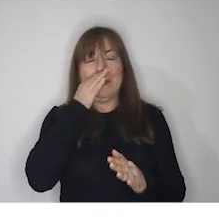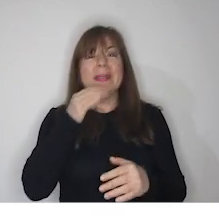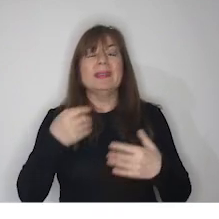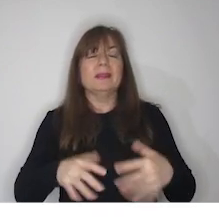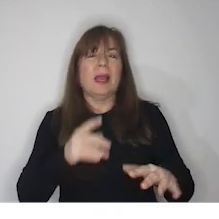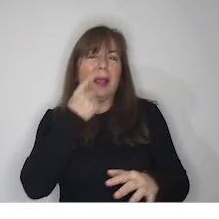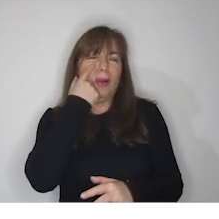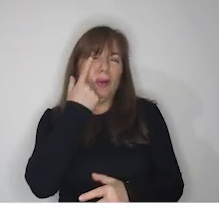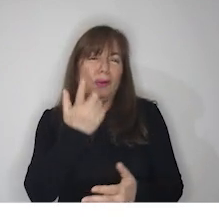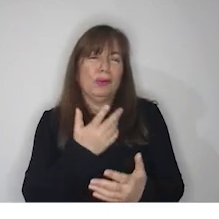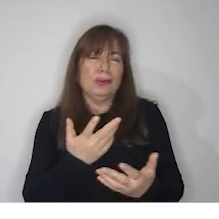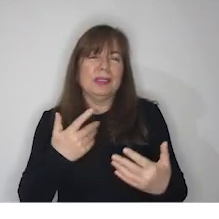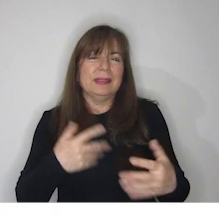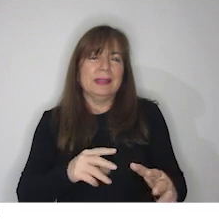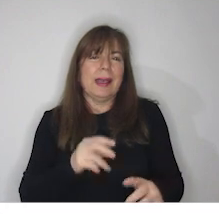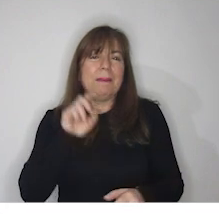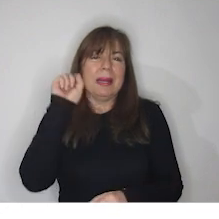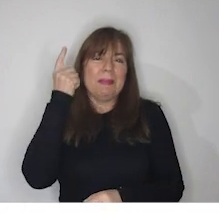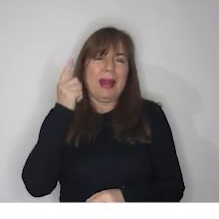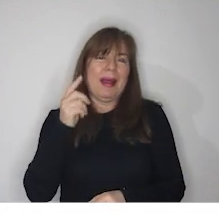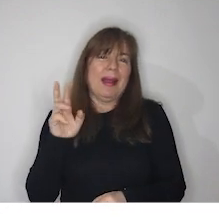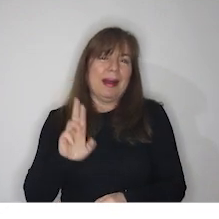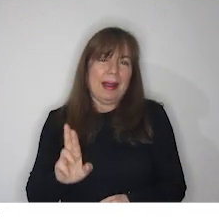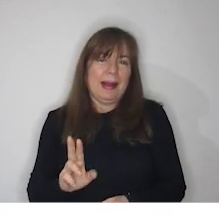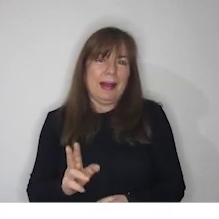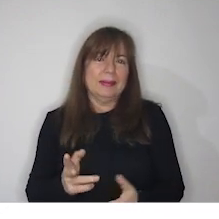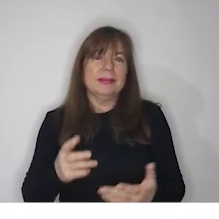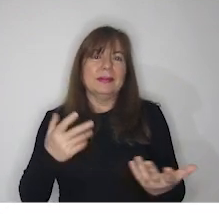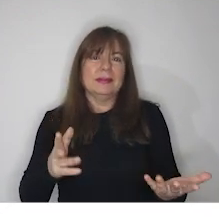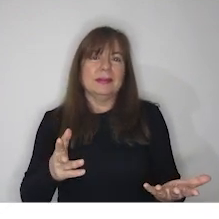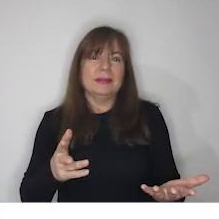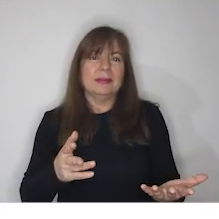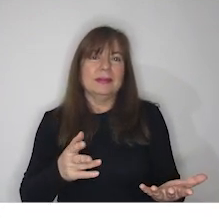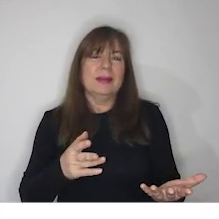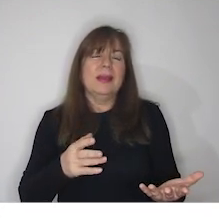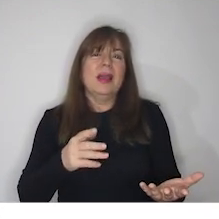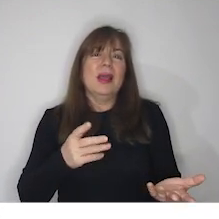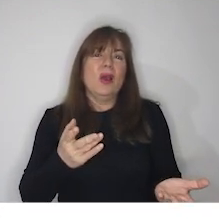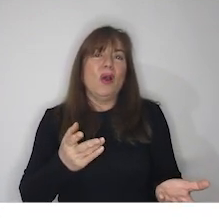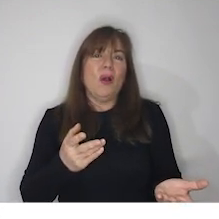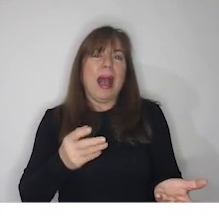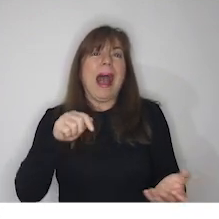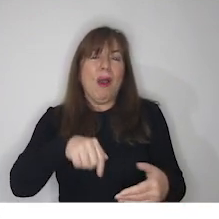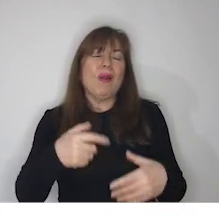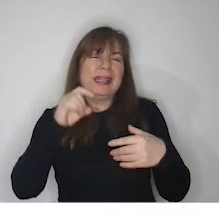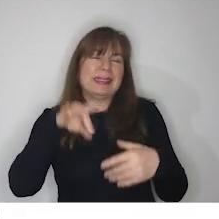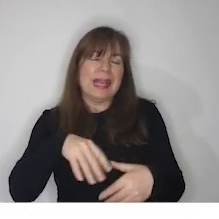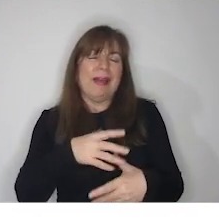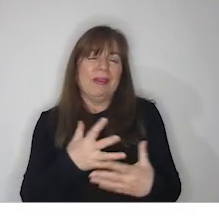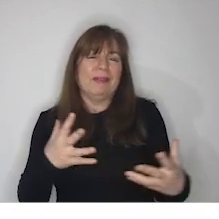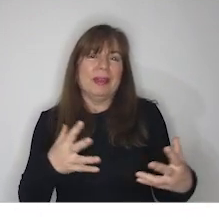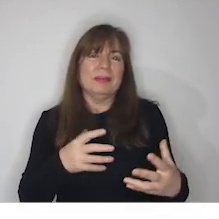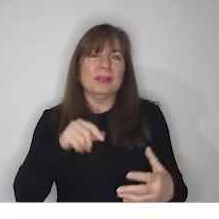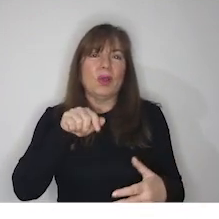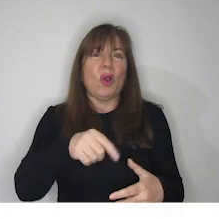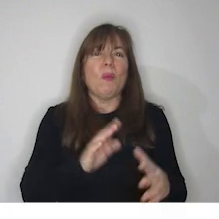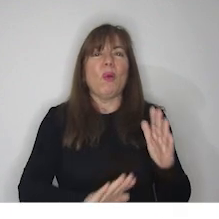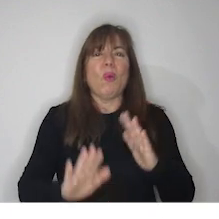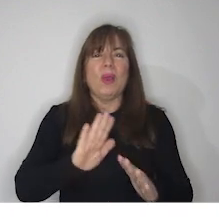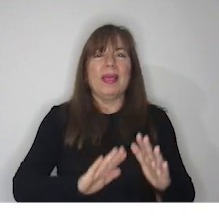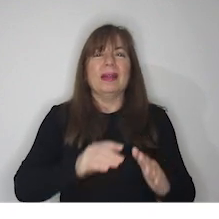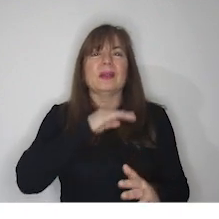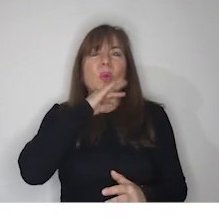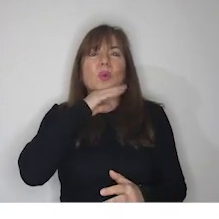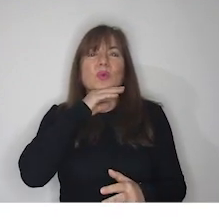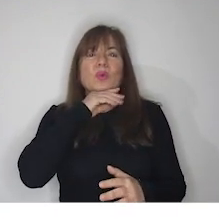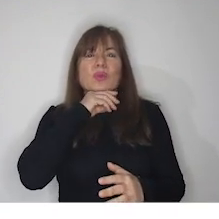conoces desde que te llegó tu primera menstruación, es decir, menarquía, por lo cual ahora sabes muy bien cómo cuidarte, qué usar para no manchar